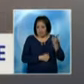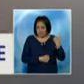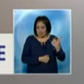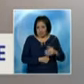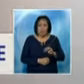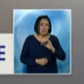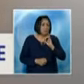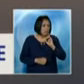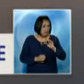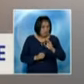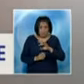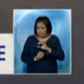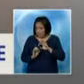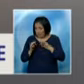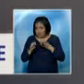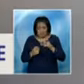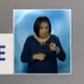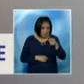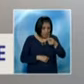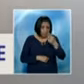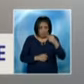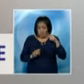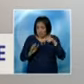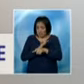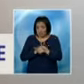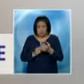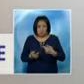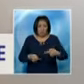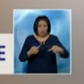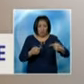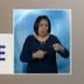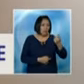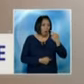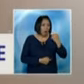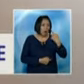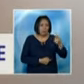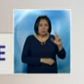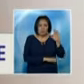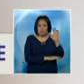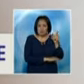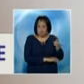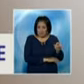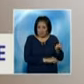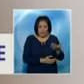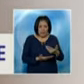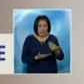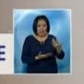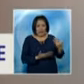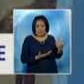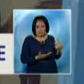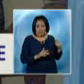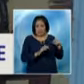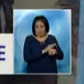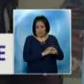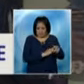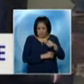Según allegados a ambas familias, el feminicida habría tenido un altercado con un sujeto de nacionalidad colombiana días antes de cometer el